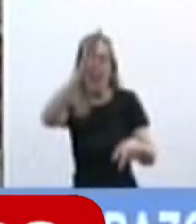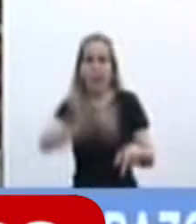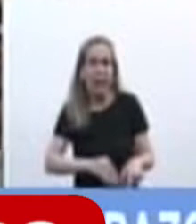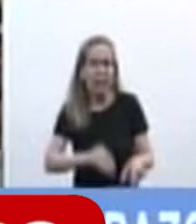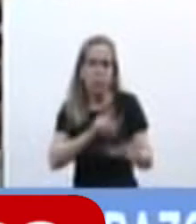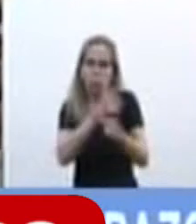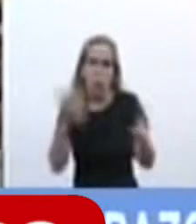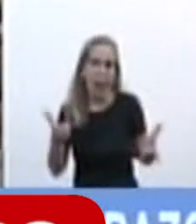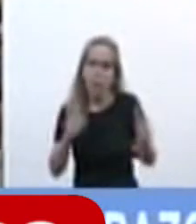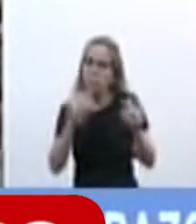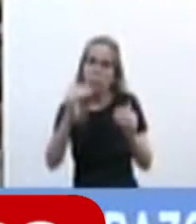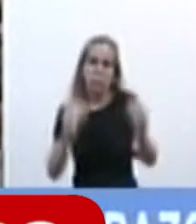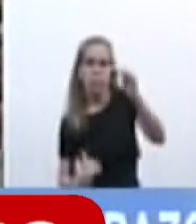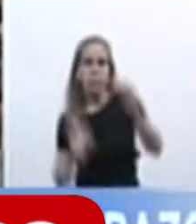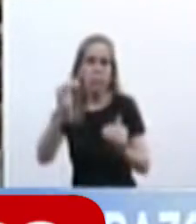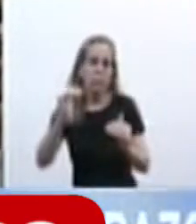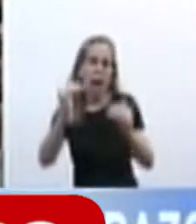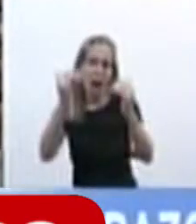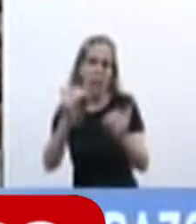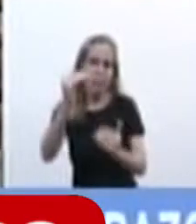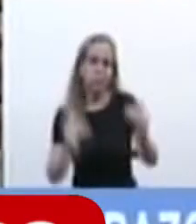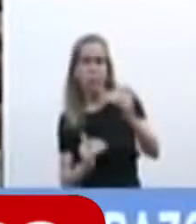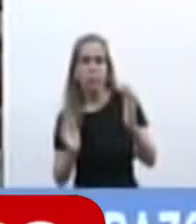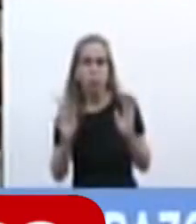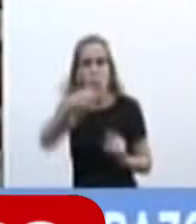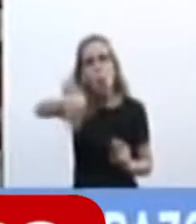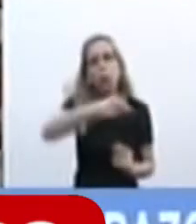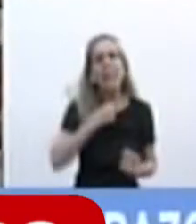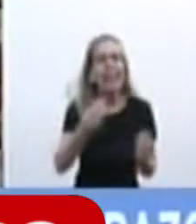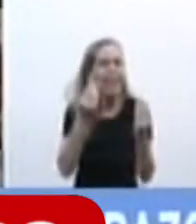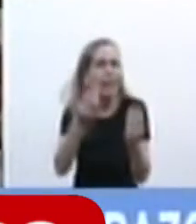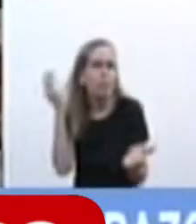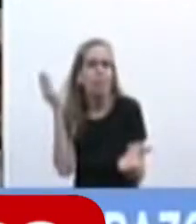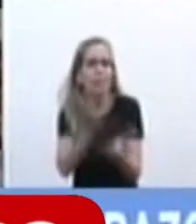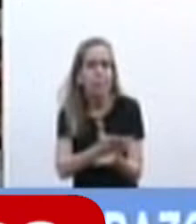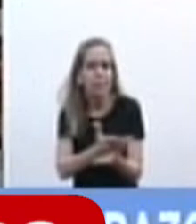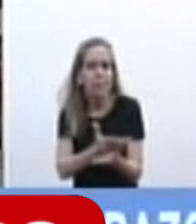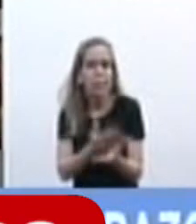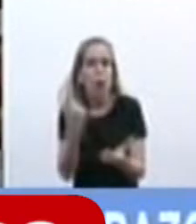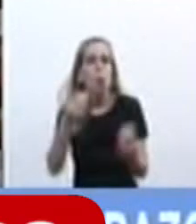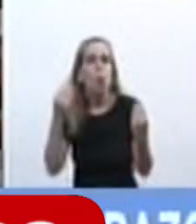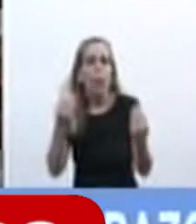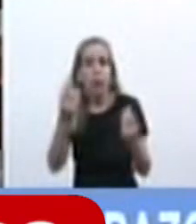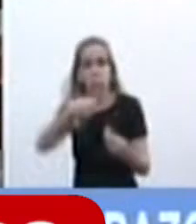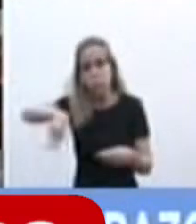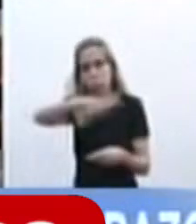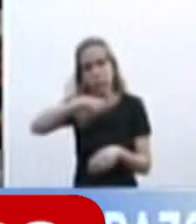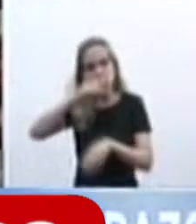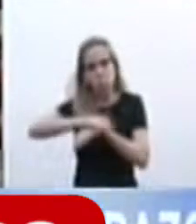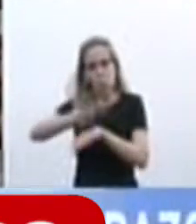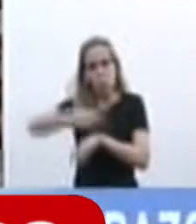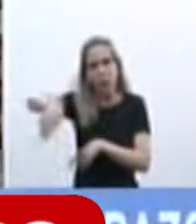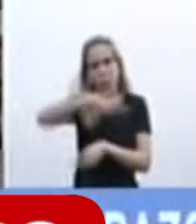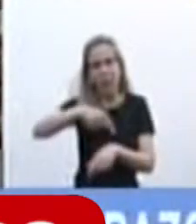tuvo ni tiene las mismas oportunidades. ¿Ustedes quieren criminalizar cuando es nuestra culpa no haber llegado